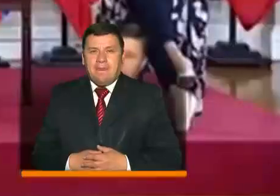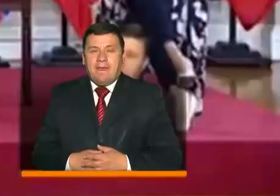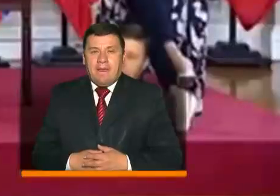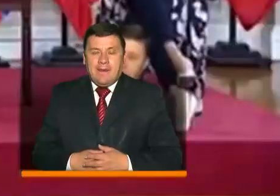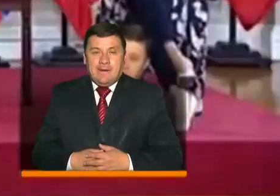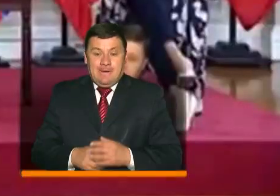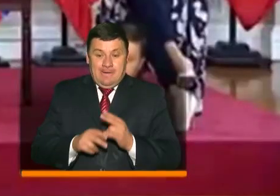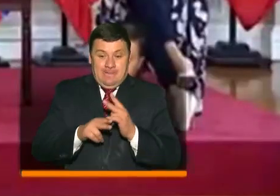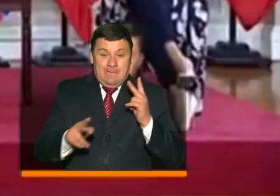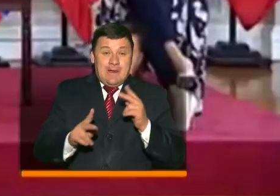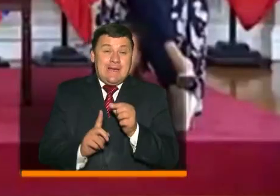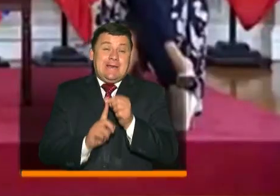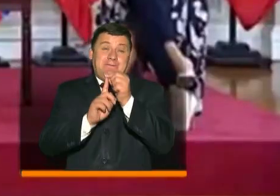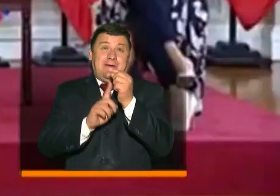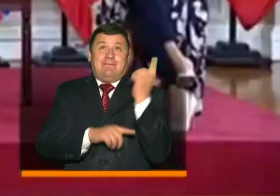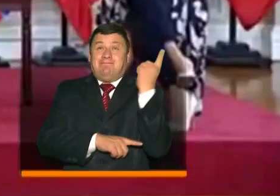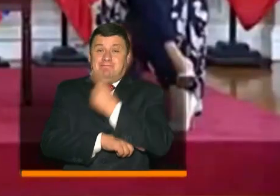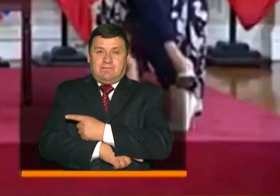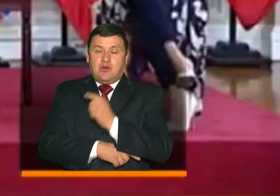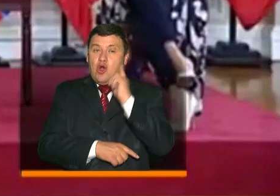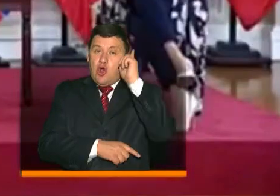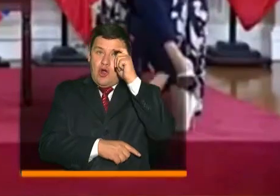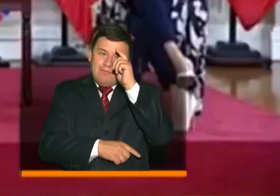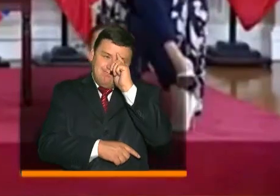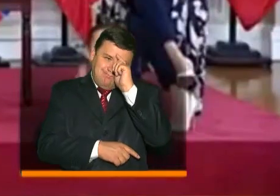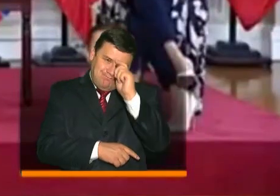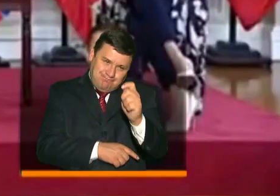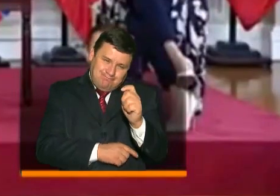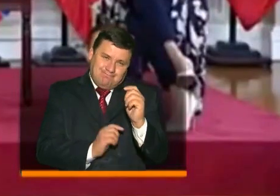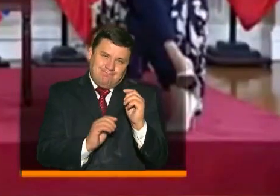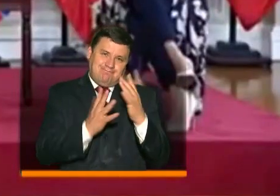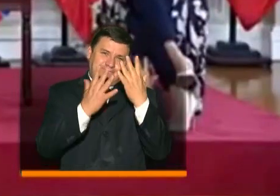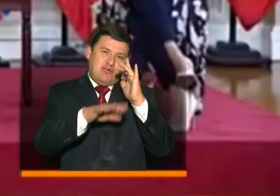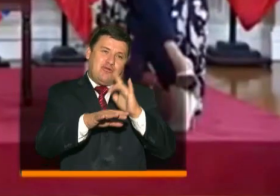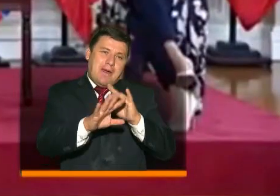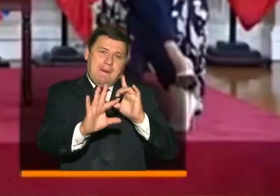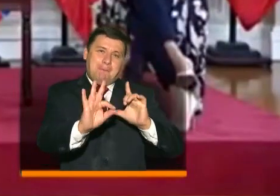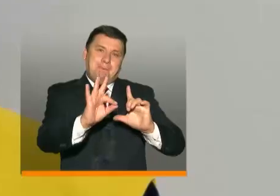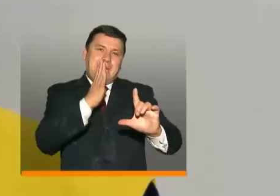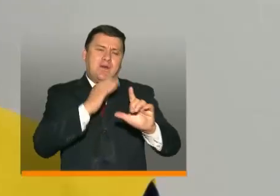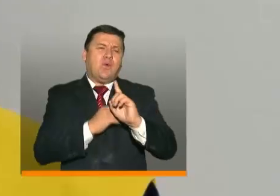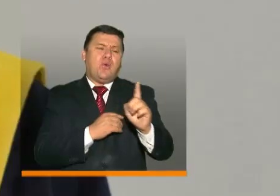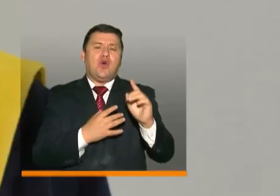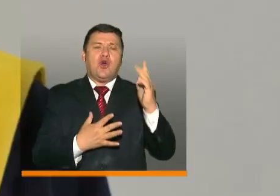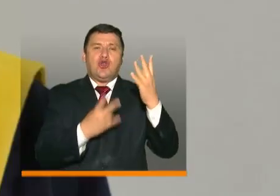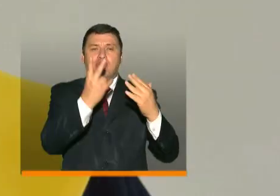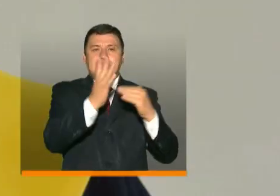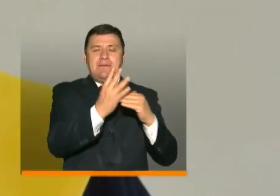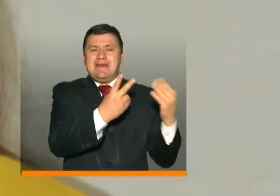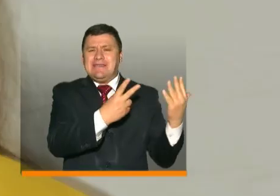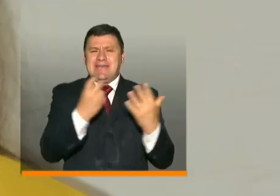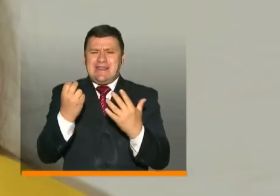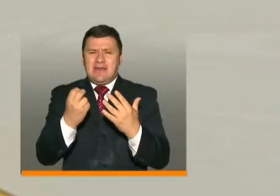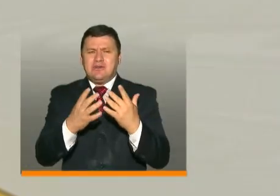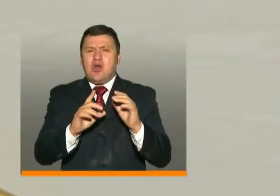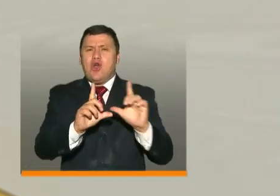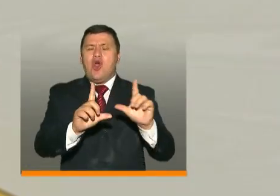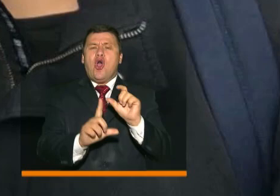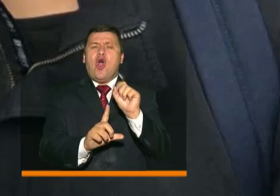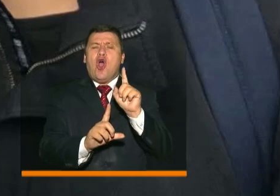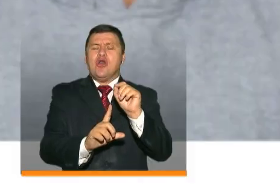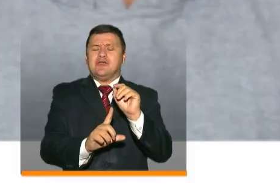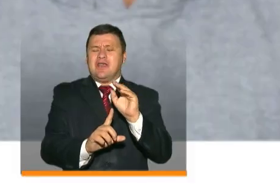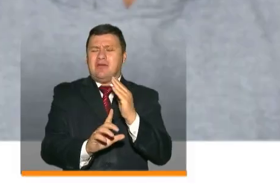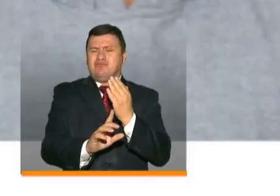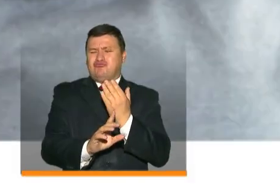En esta fecha especial, el Gobierno Nacional rindió homenaje con una ceremonia virtual a más de 12.700 estudiantes de grado 11 de